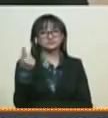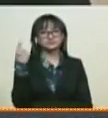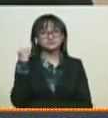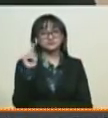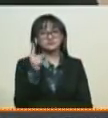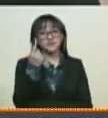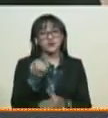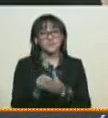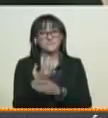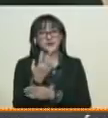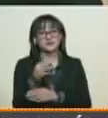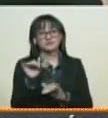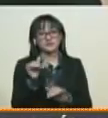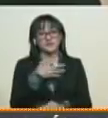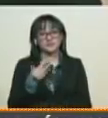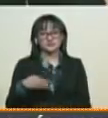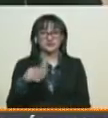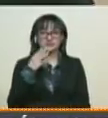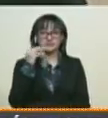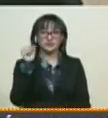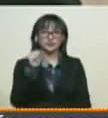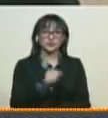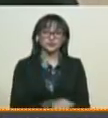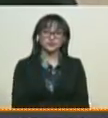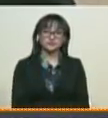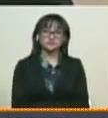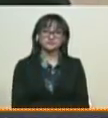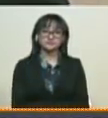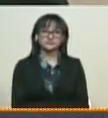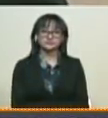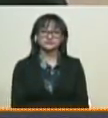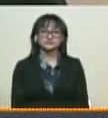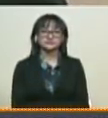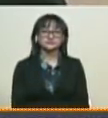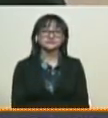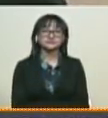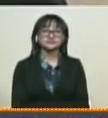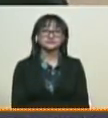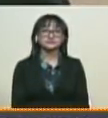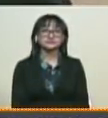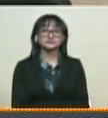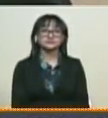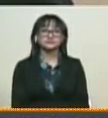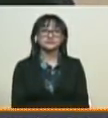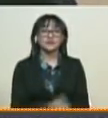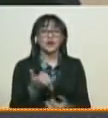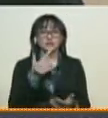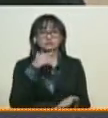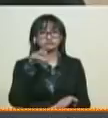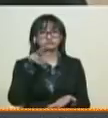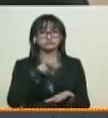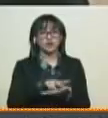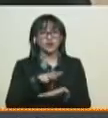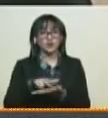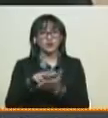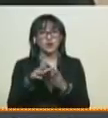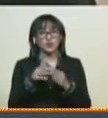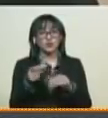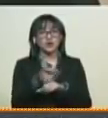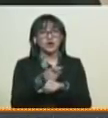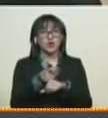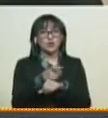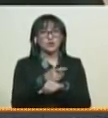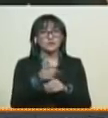pasado 1 de mayo por el presidente de la República. En este sentido, le estamos aprobando a las